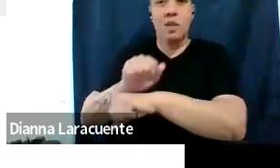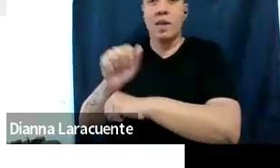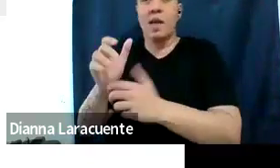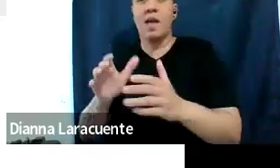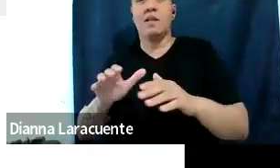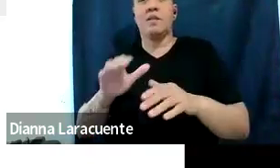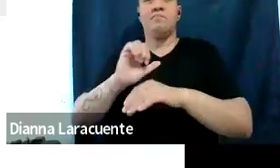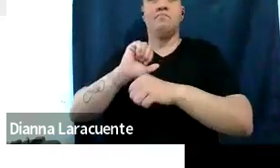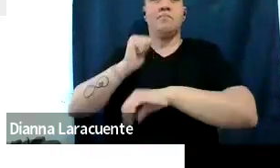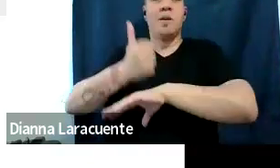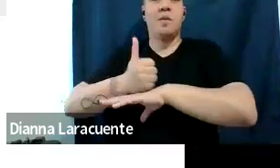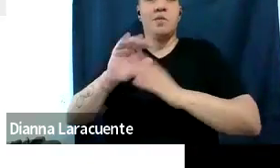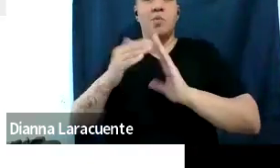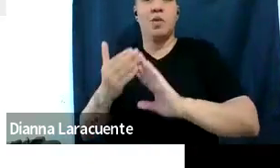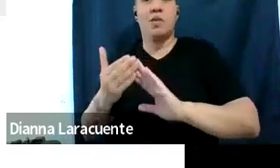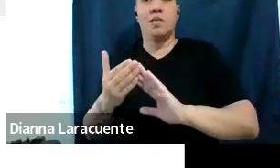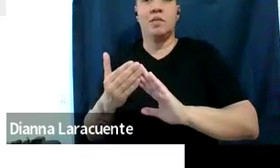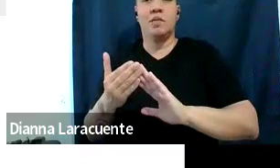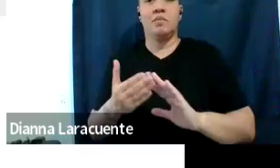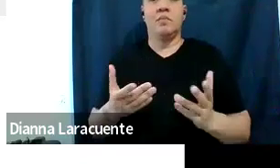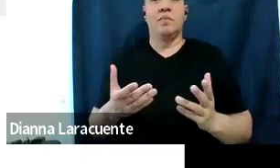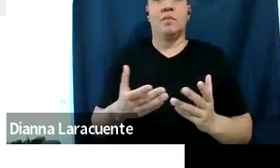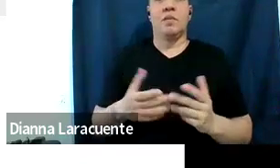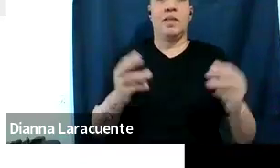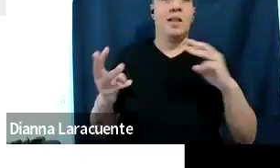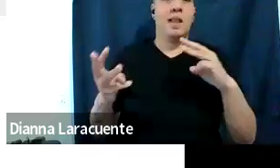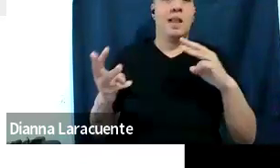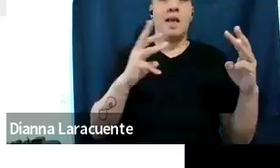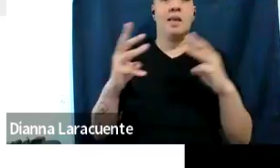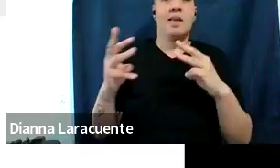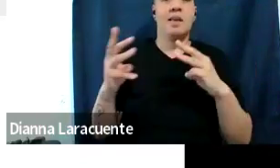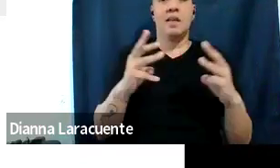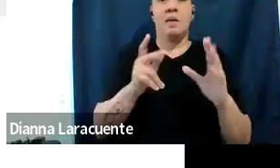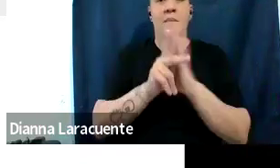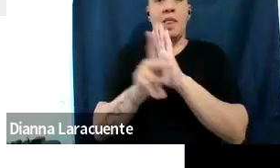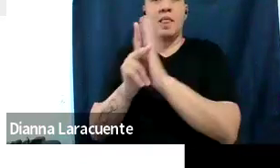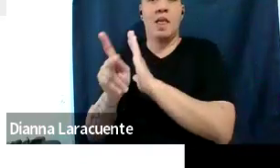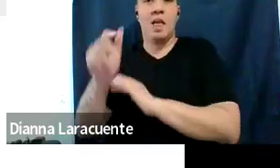y pueblos. Vinieron los que acababan de venir de las guerras de matar indios.